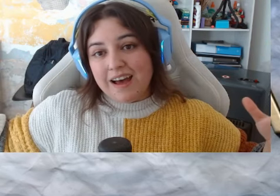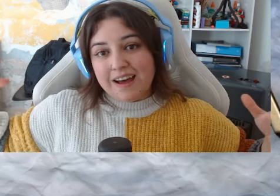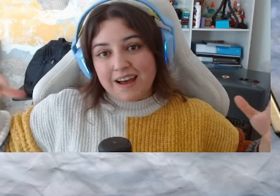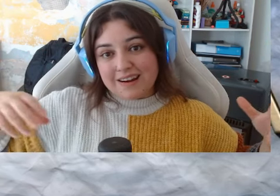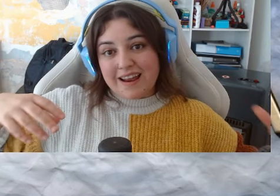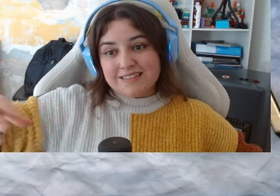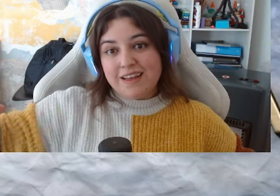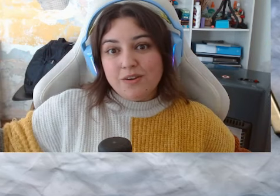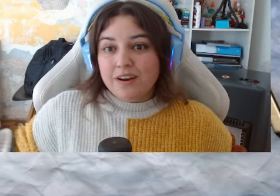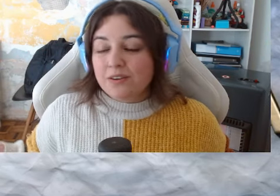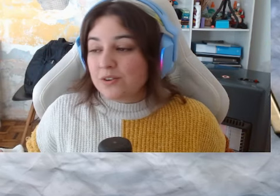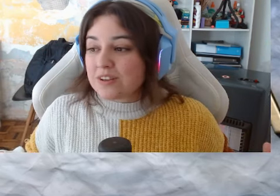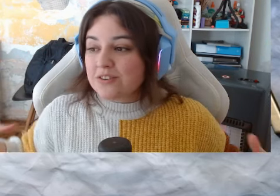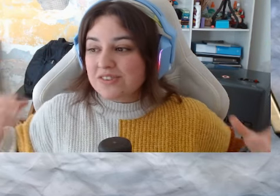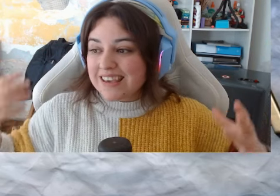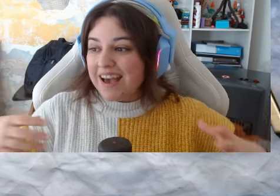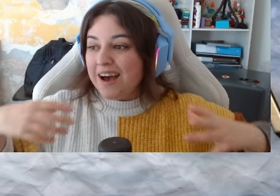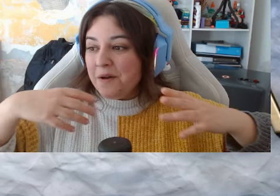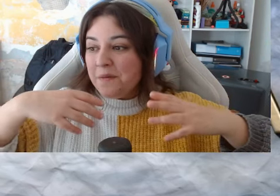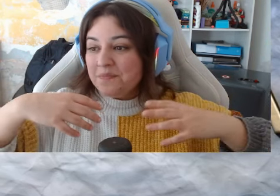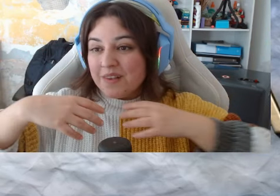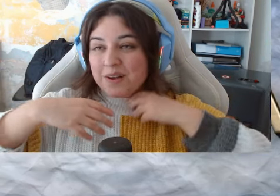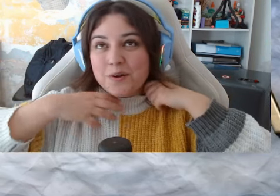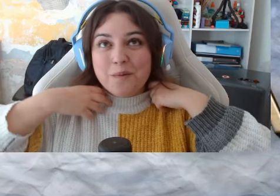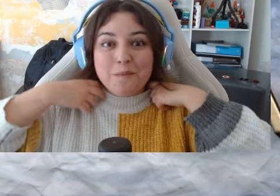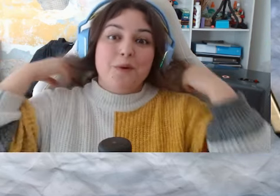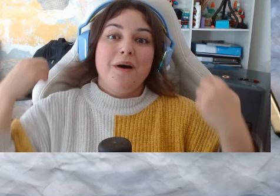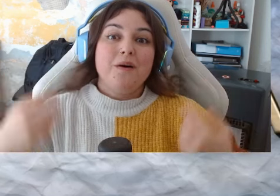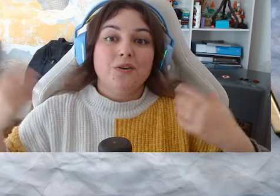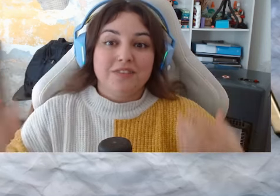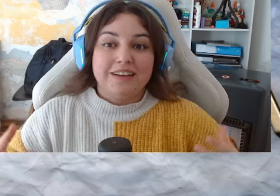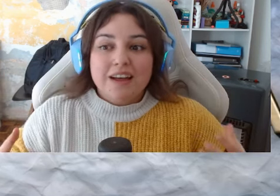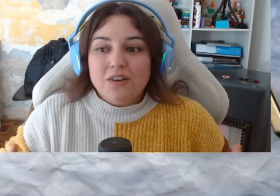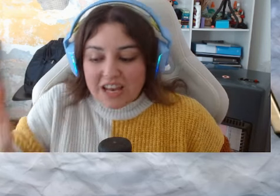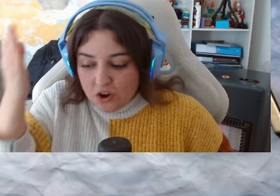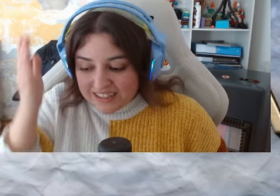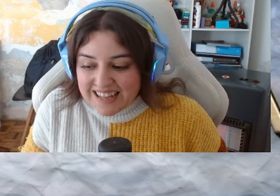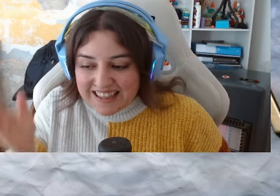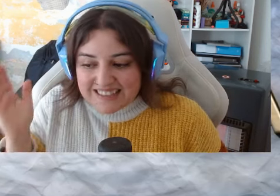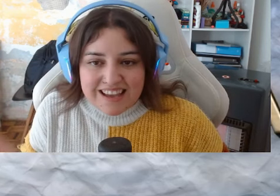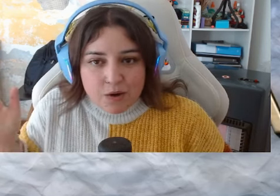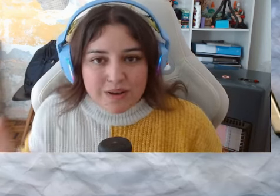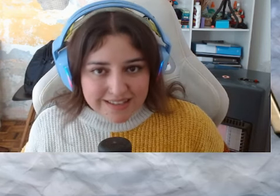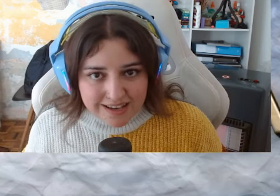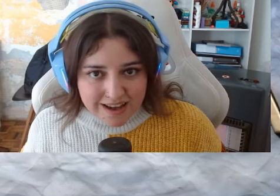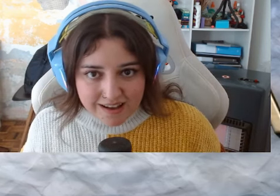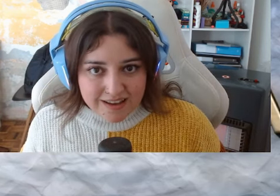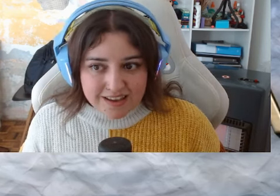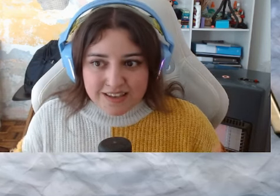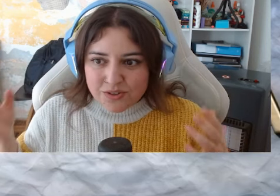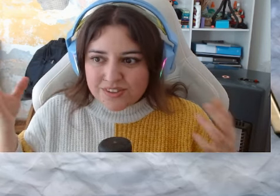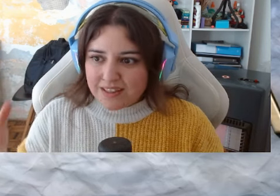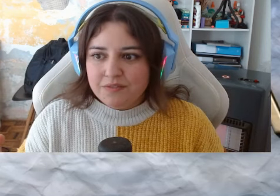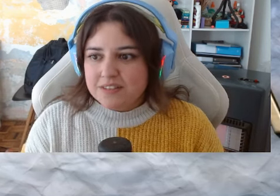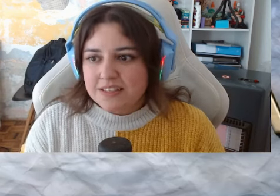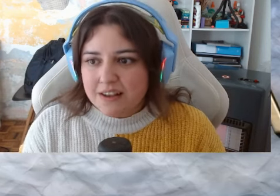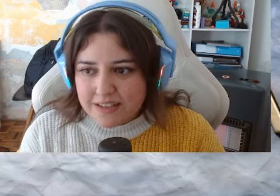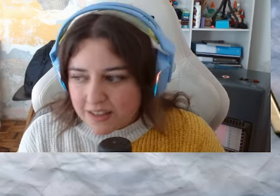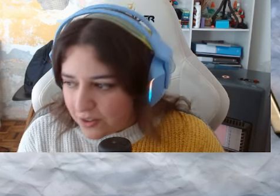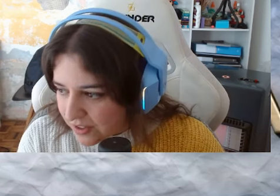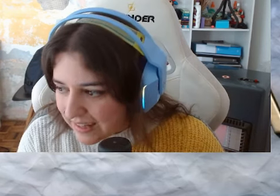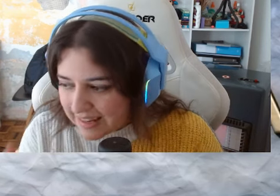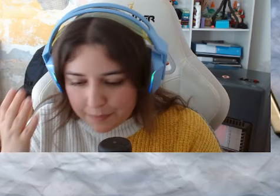que ha realizado a lo largo de los años y que ha comprobado y constatado que lo que él decía lo hacía. Y eso es tan difícil